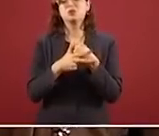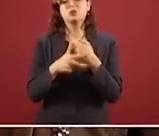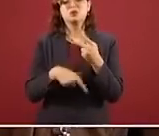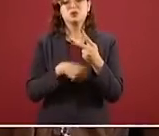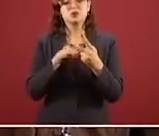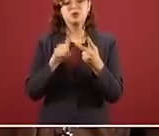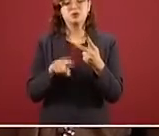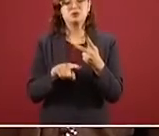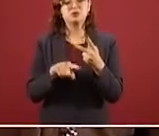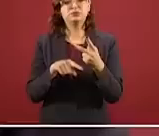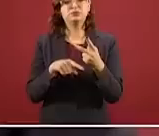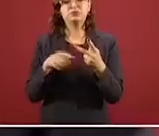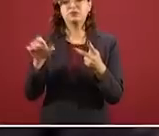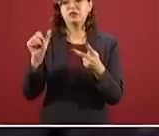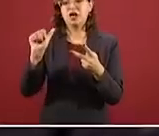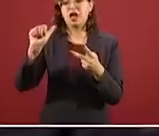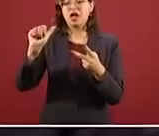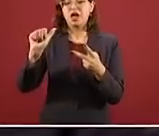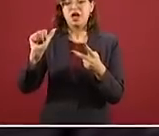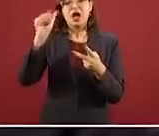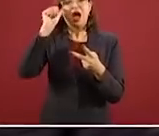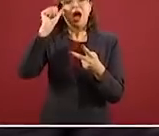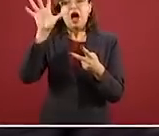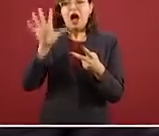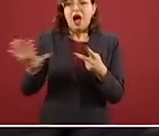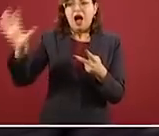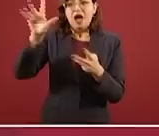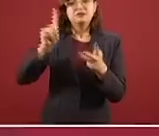para Asia, para África.